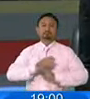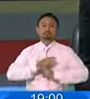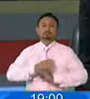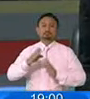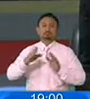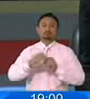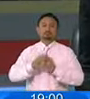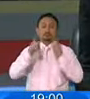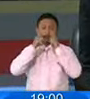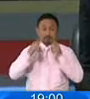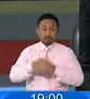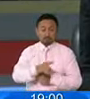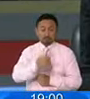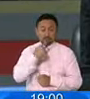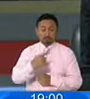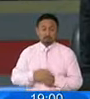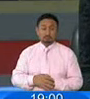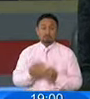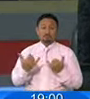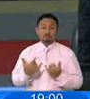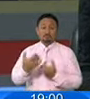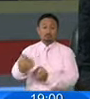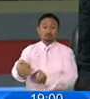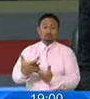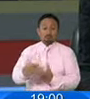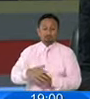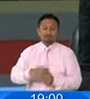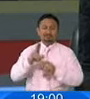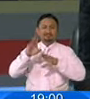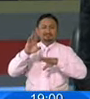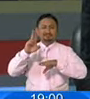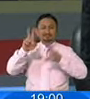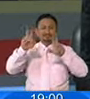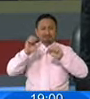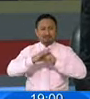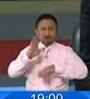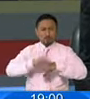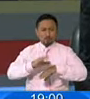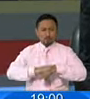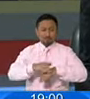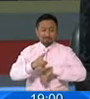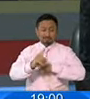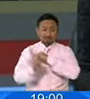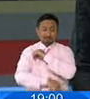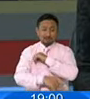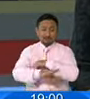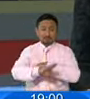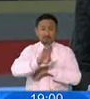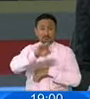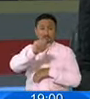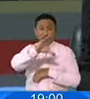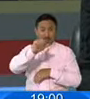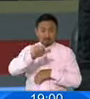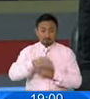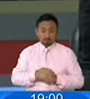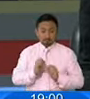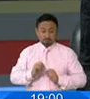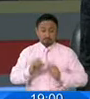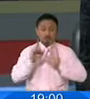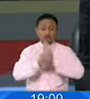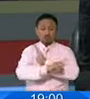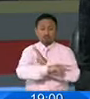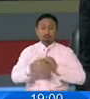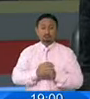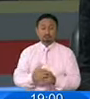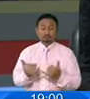Carlos Vaca Mancheno descarta que exista un informe con indicios de responsabilidad penal en contra de su defendido. La denuncia la